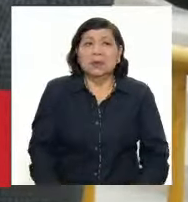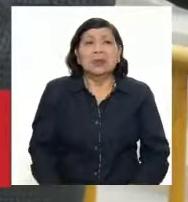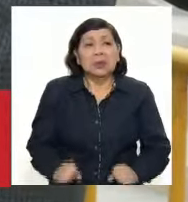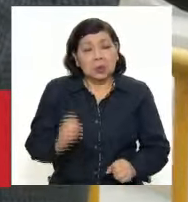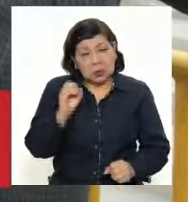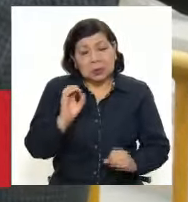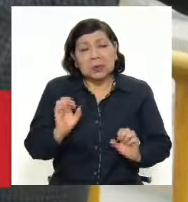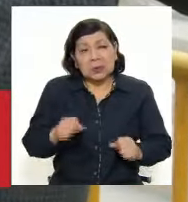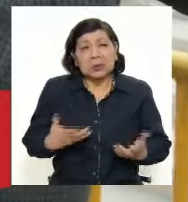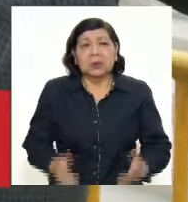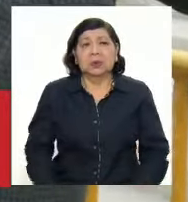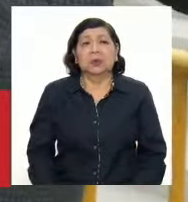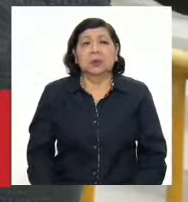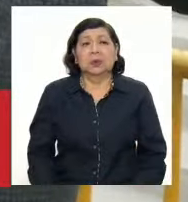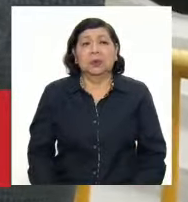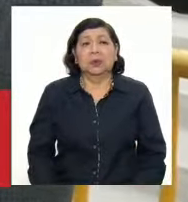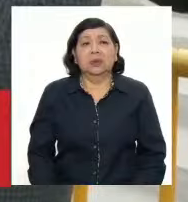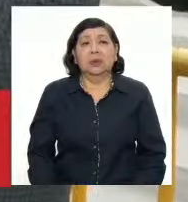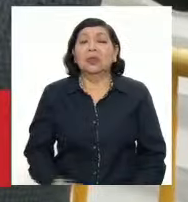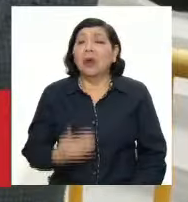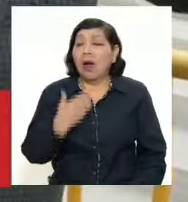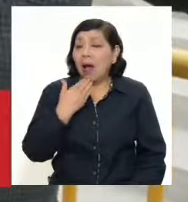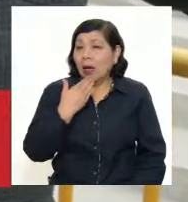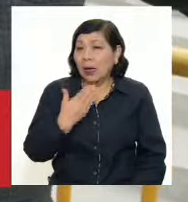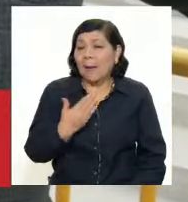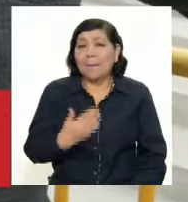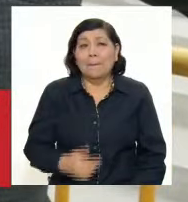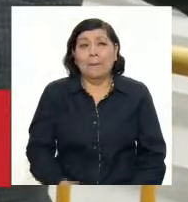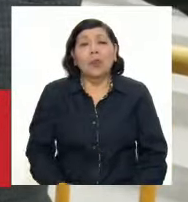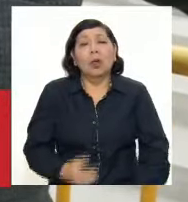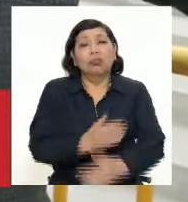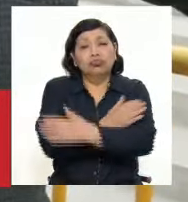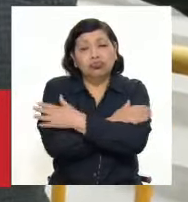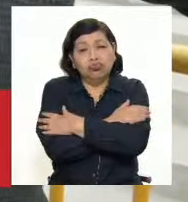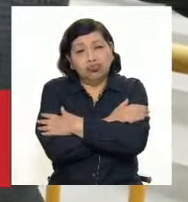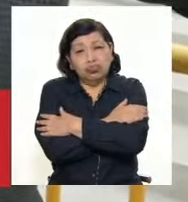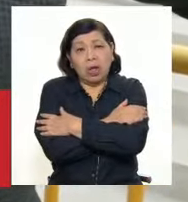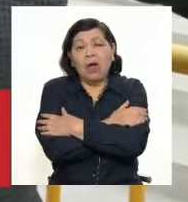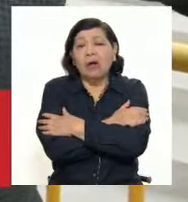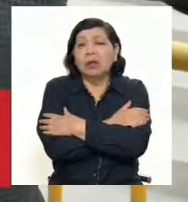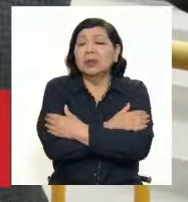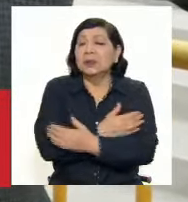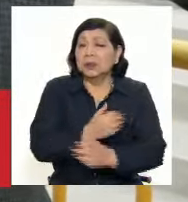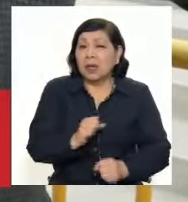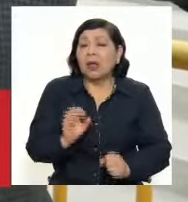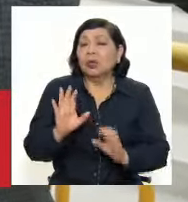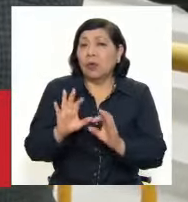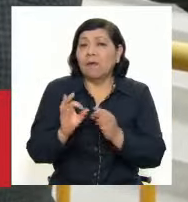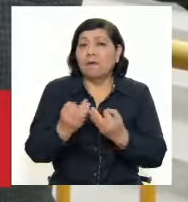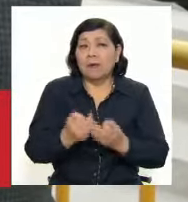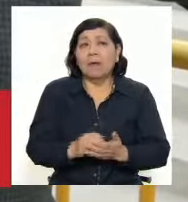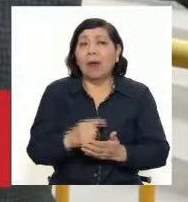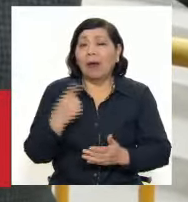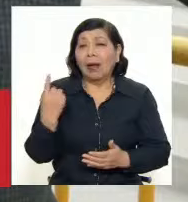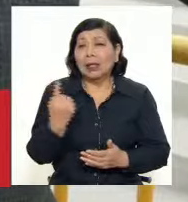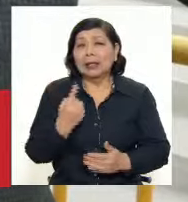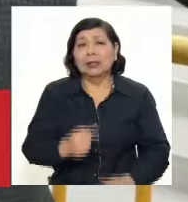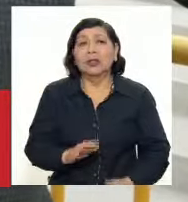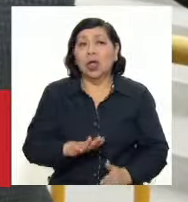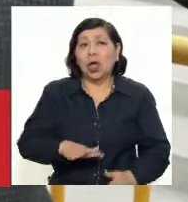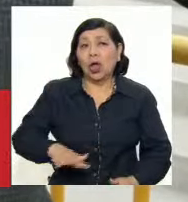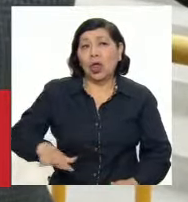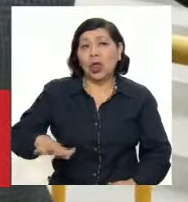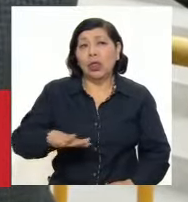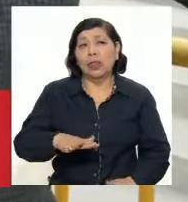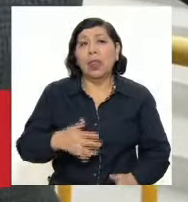esta oportunidad, y repito, se los agradezco. Un abrazo muy fuerte a la familia en general y a